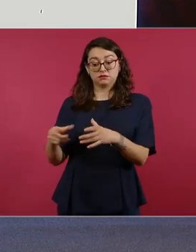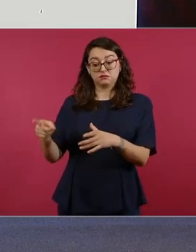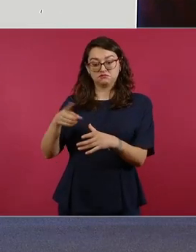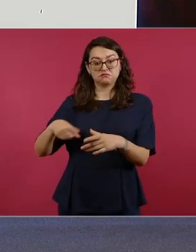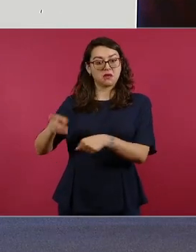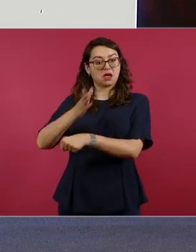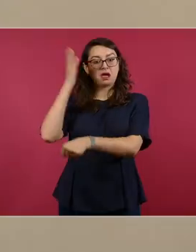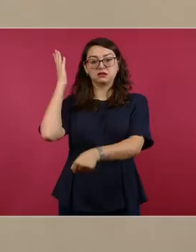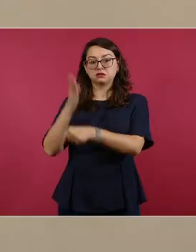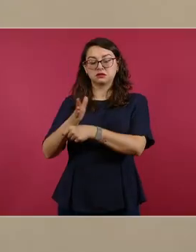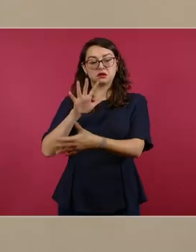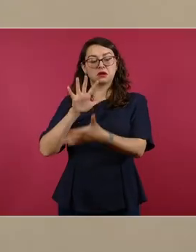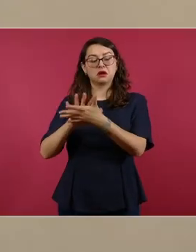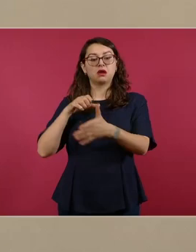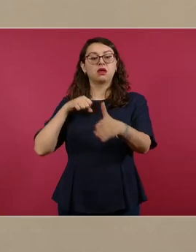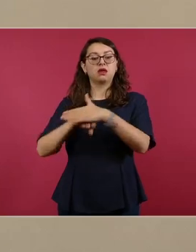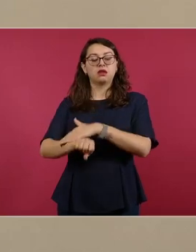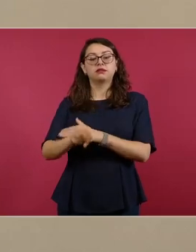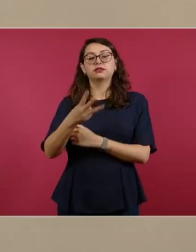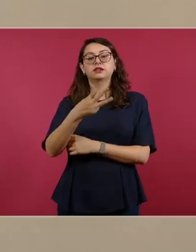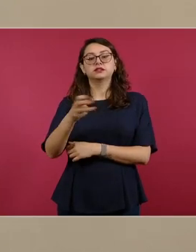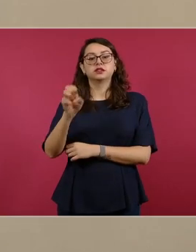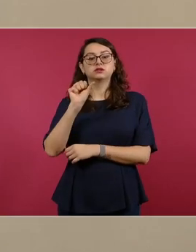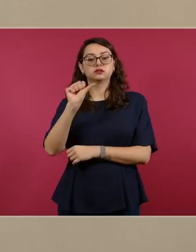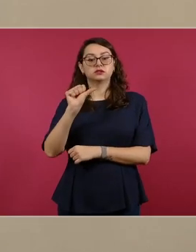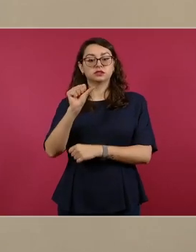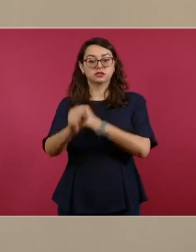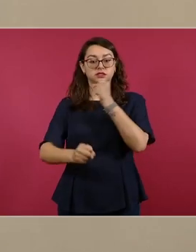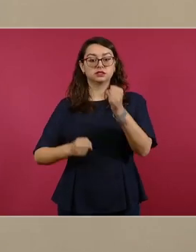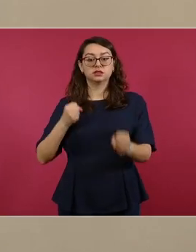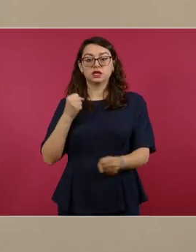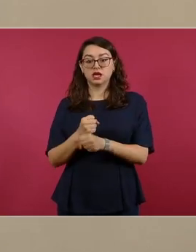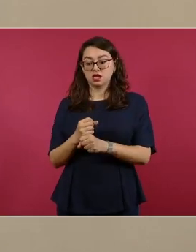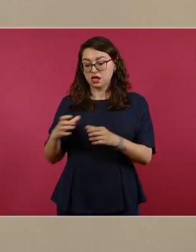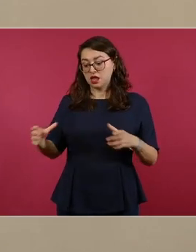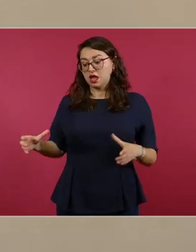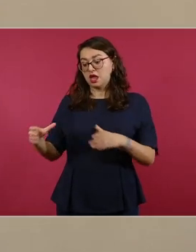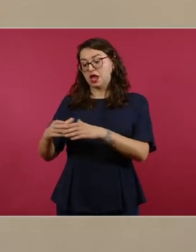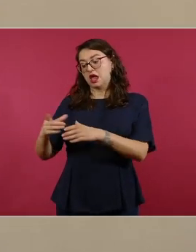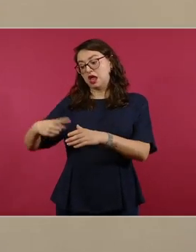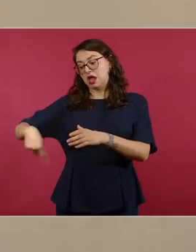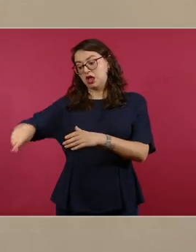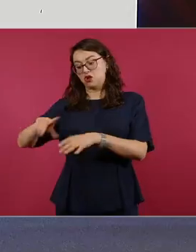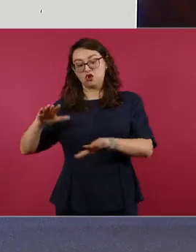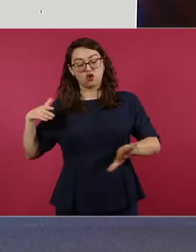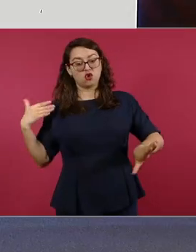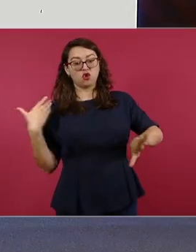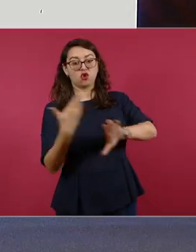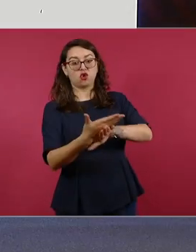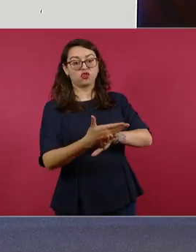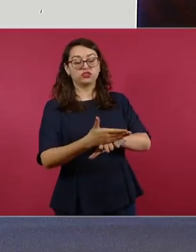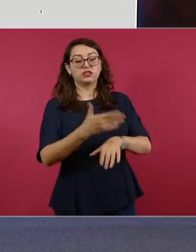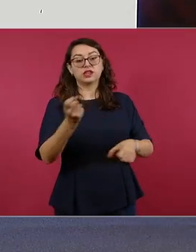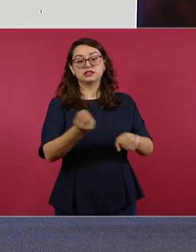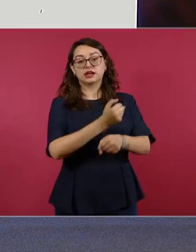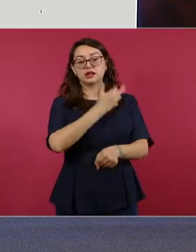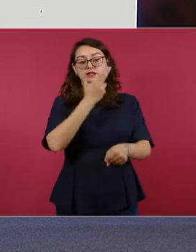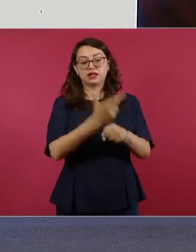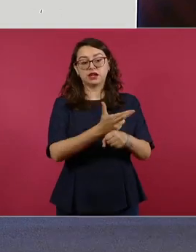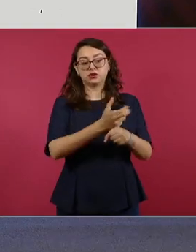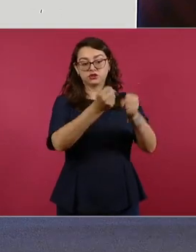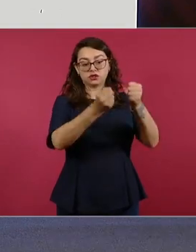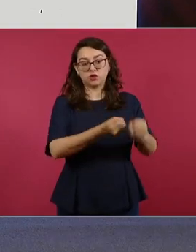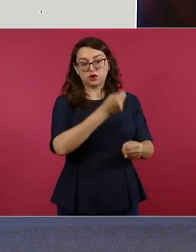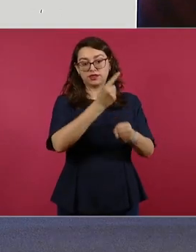participación en la agresión armada dirigida al exsecretario ciudadana de la Ciudad de México, Omar García Harfush, que dejó como